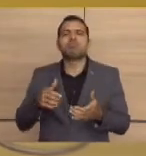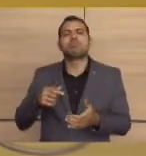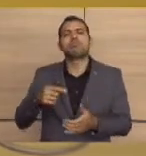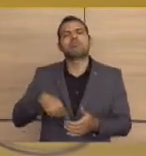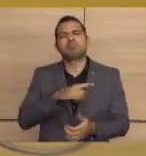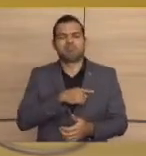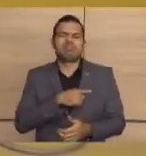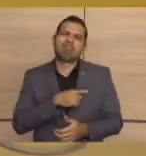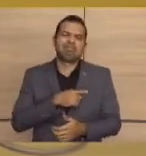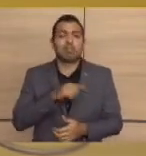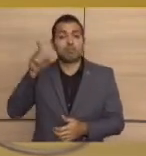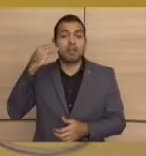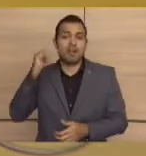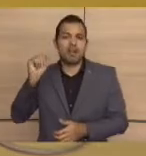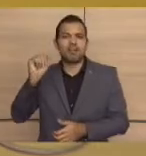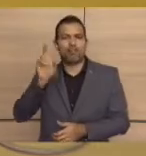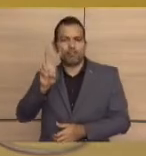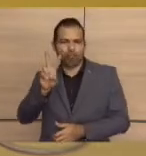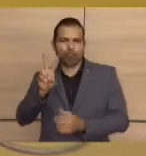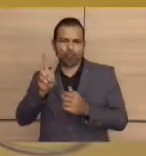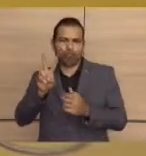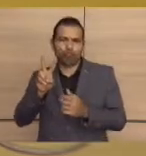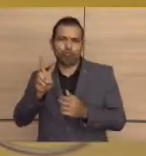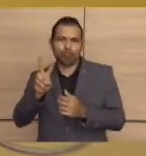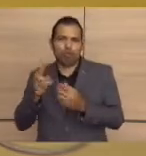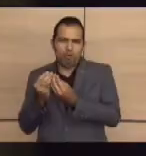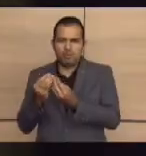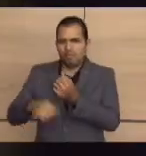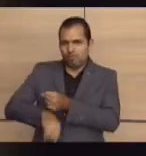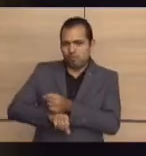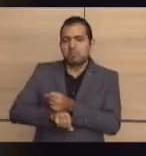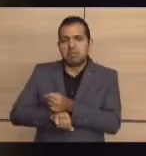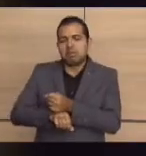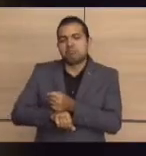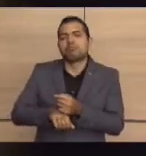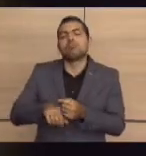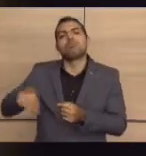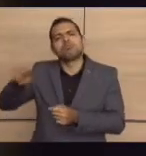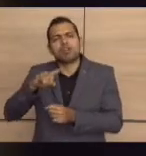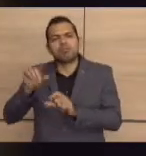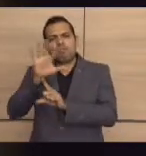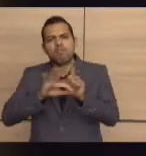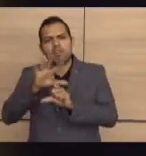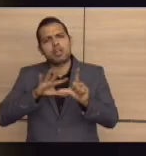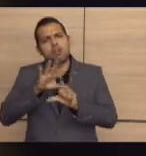y bueno, esto se volvió viral. El video ni siquiera fue en español, o sea, iba en inglés, o sea, claramente no iba